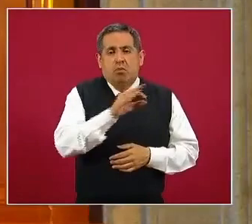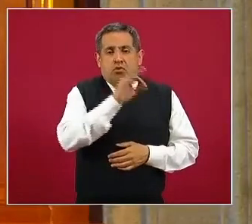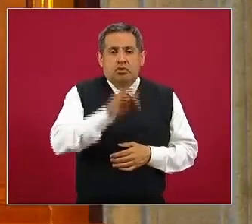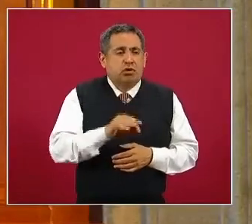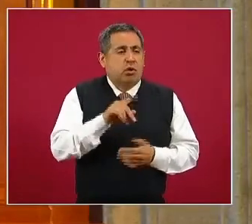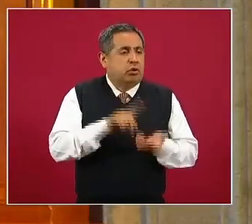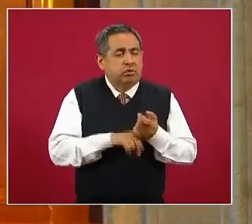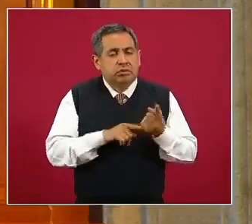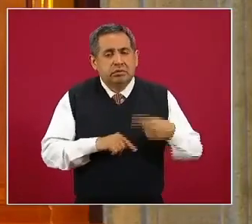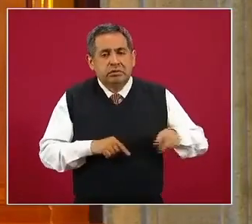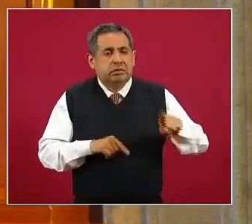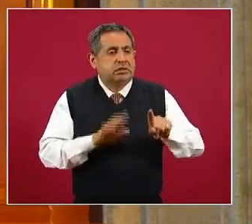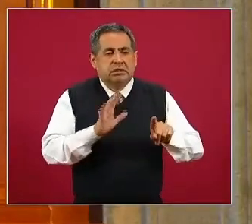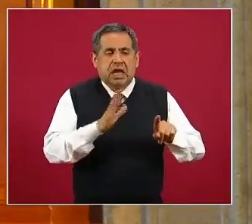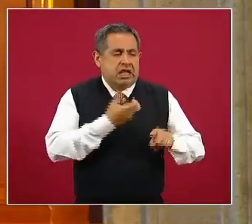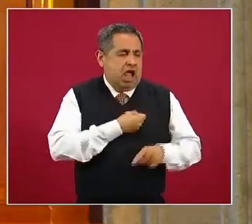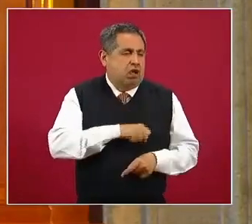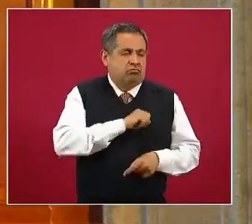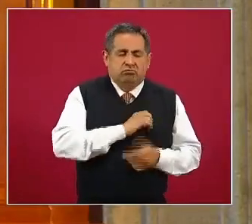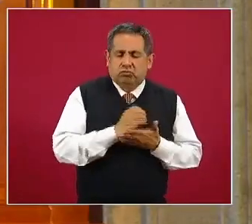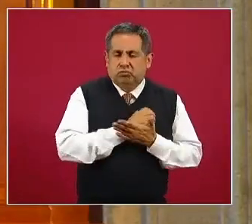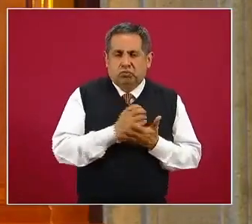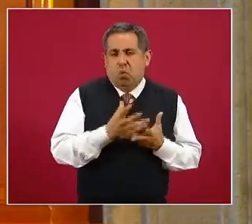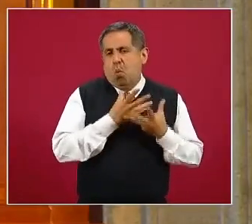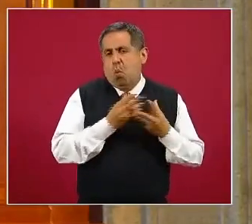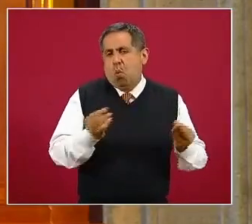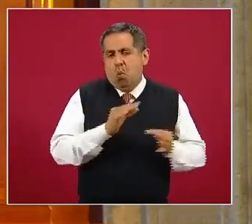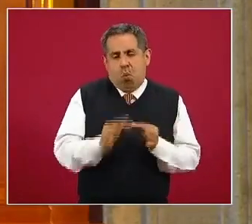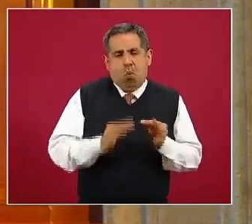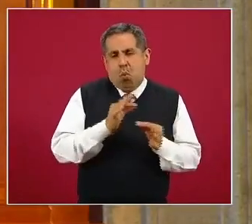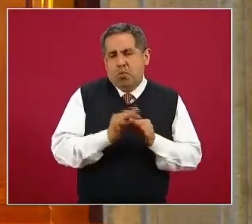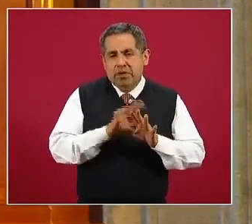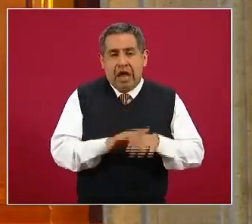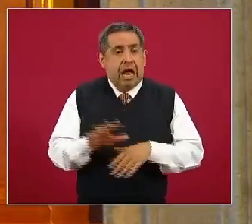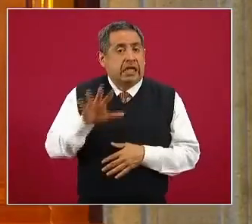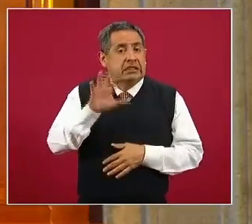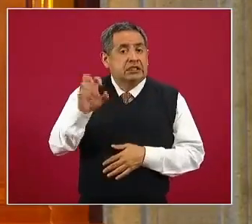72% de ellas, se recuperó de la enfermedad. Precisamente son